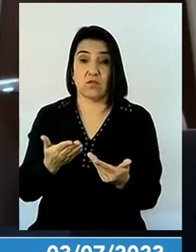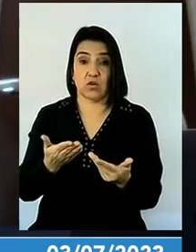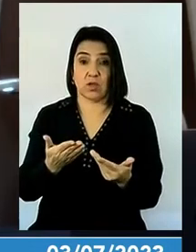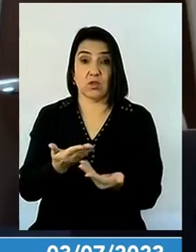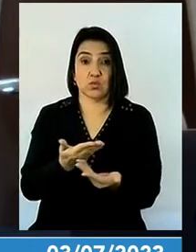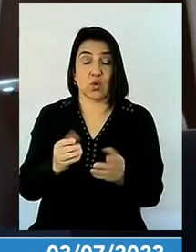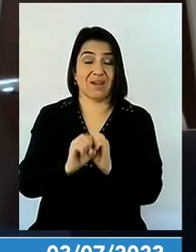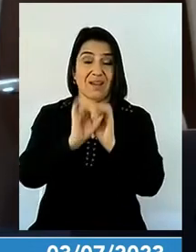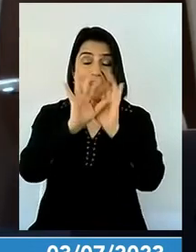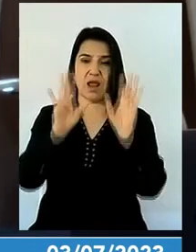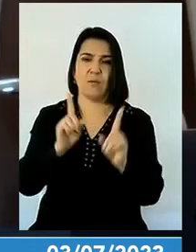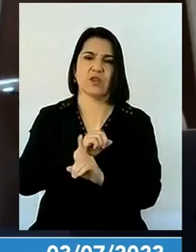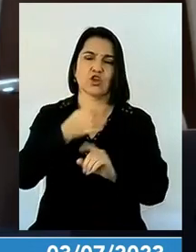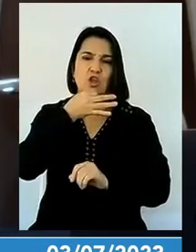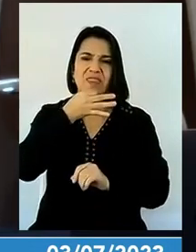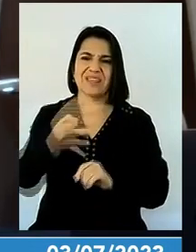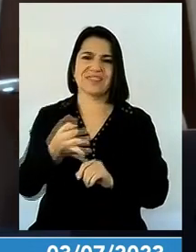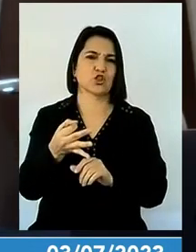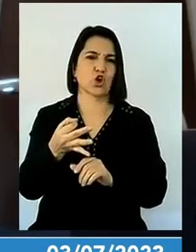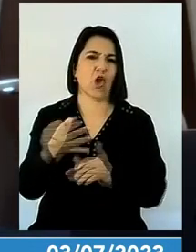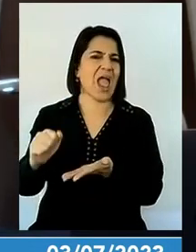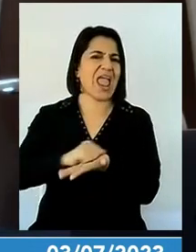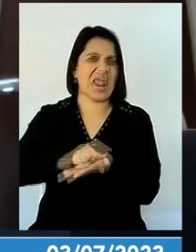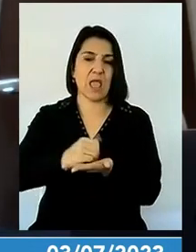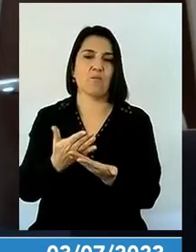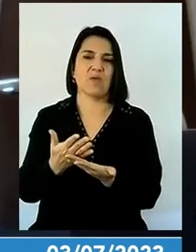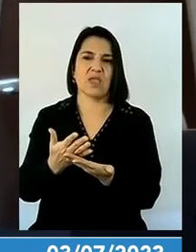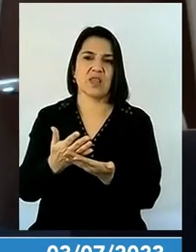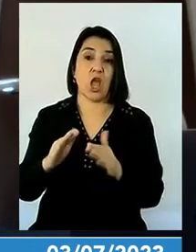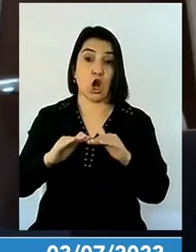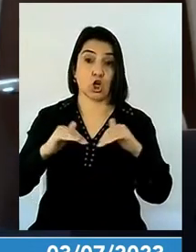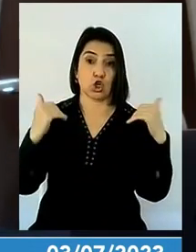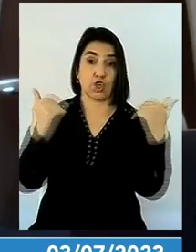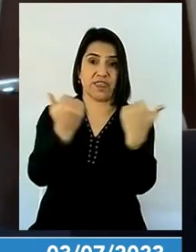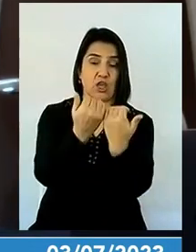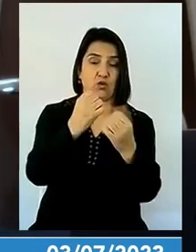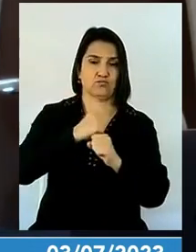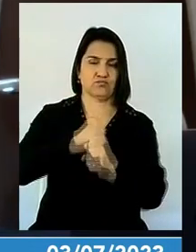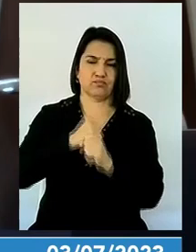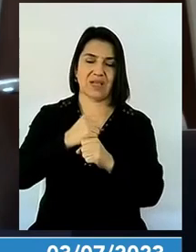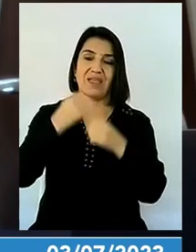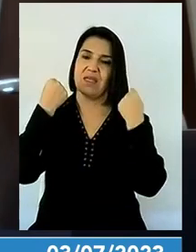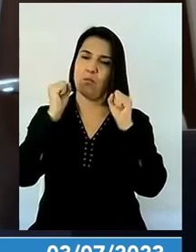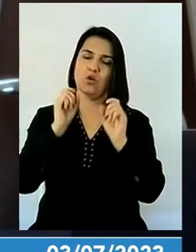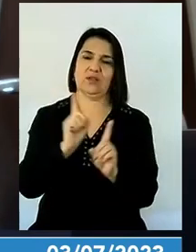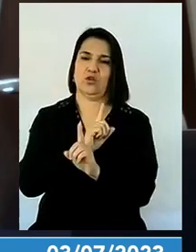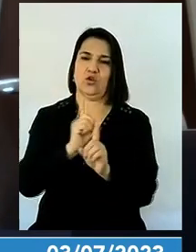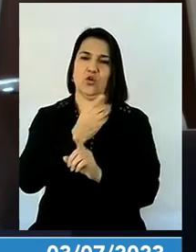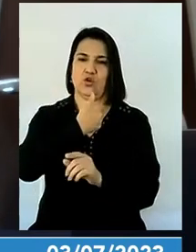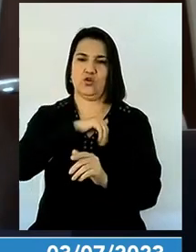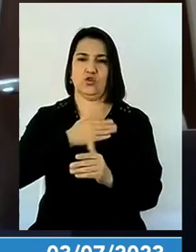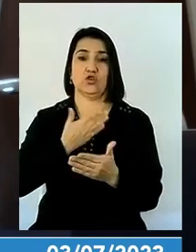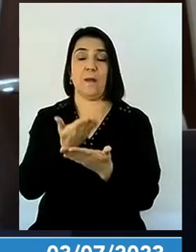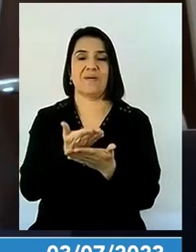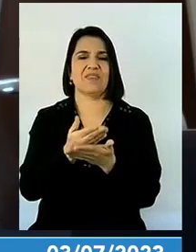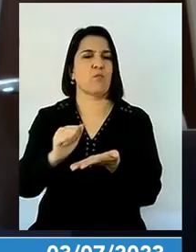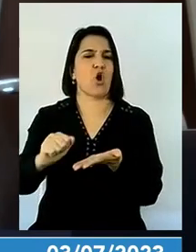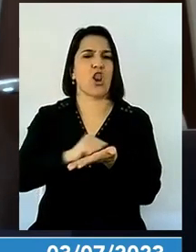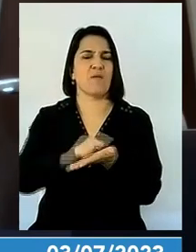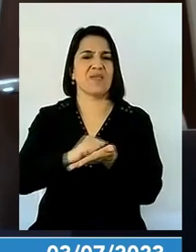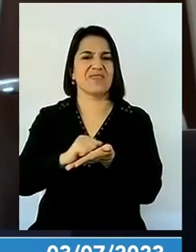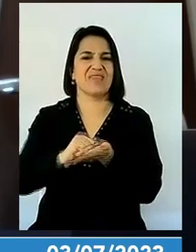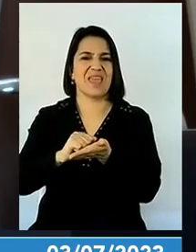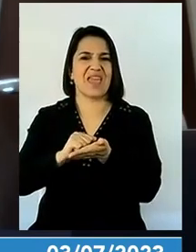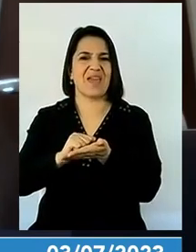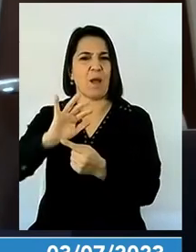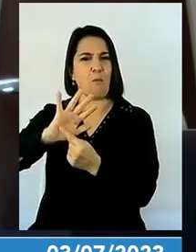elimine la actividad del rodeo como deporte. Estamos pidiendo que se eliminen las espuelas como un